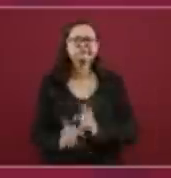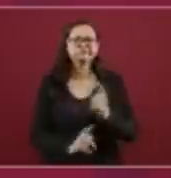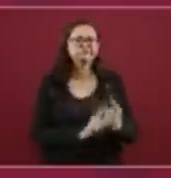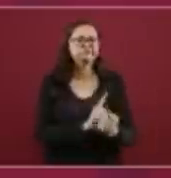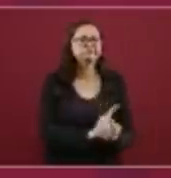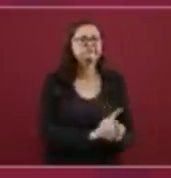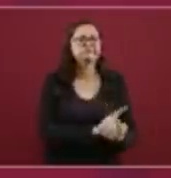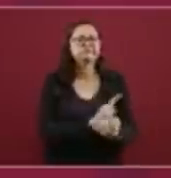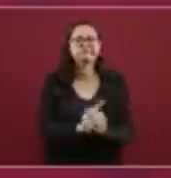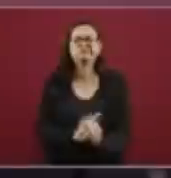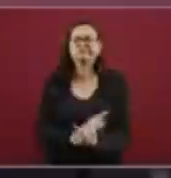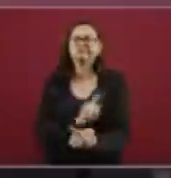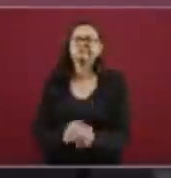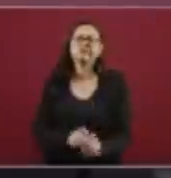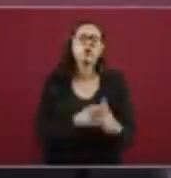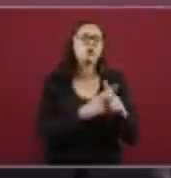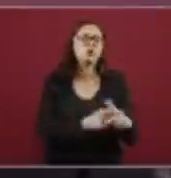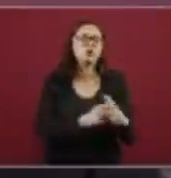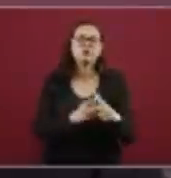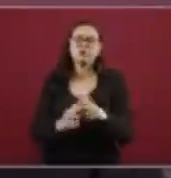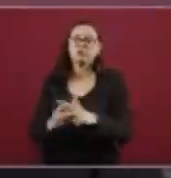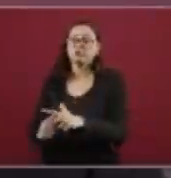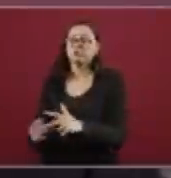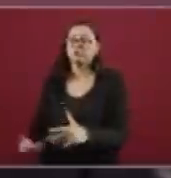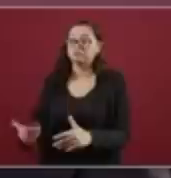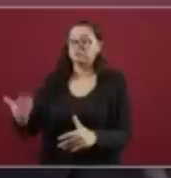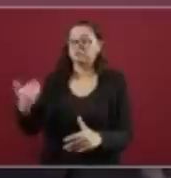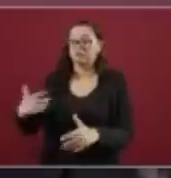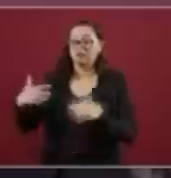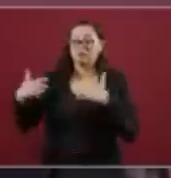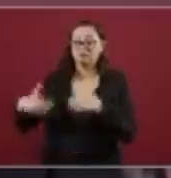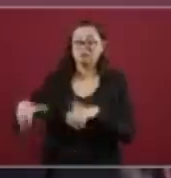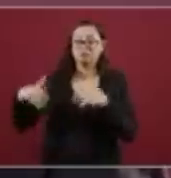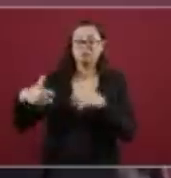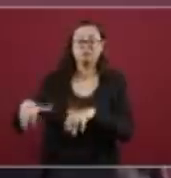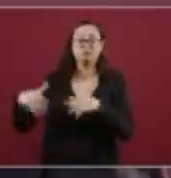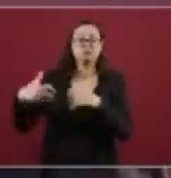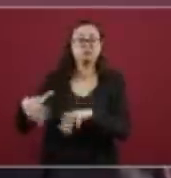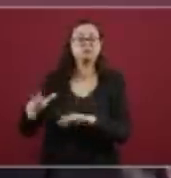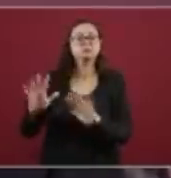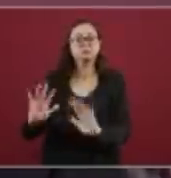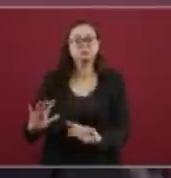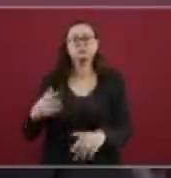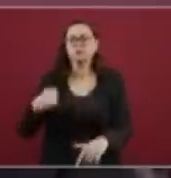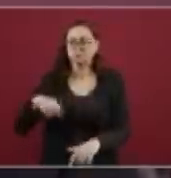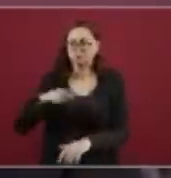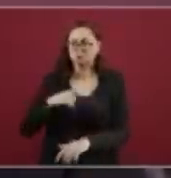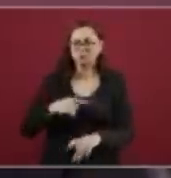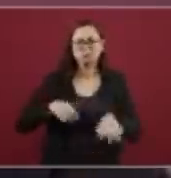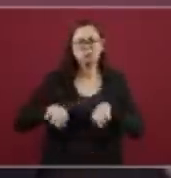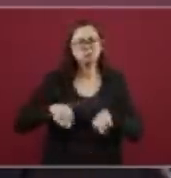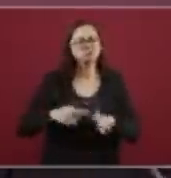protestas, y ya tenemos los resultados